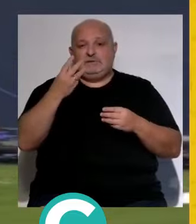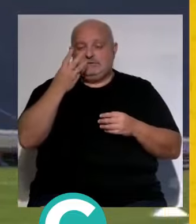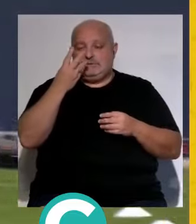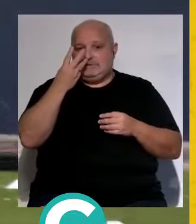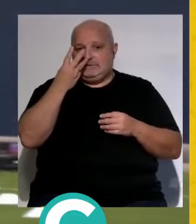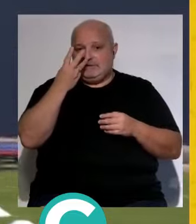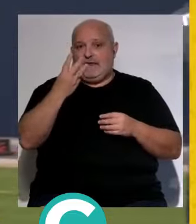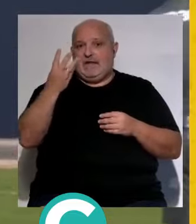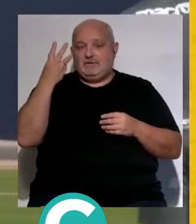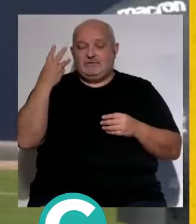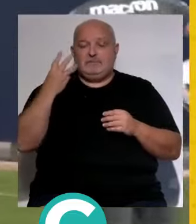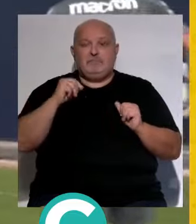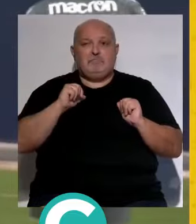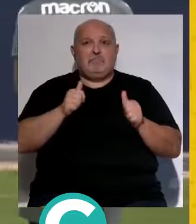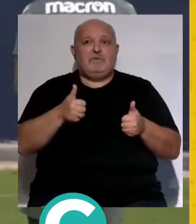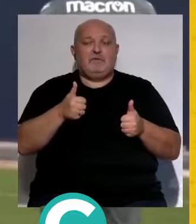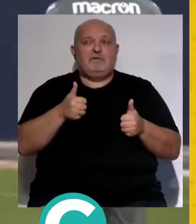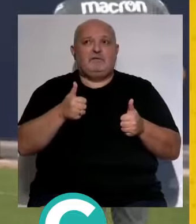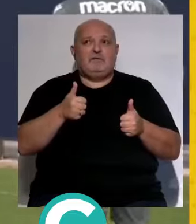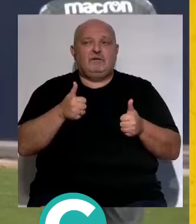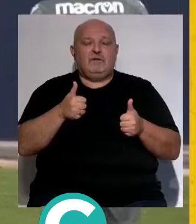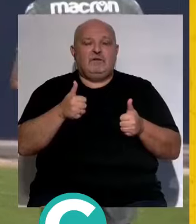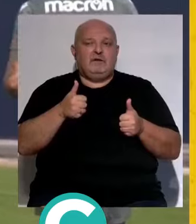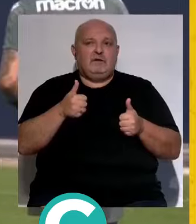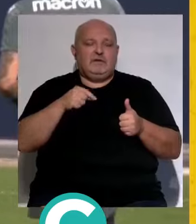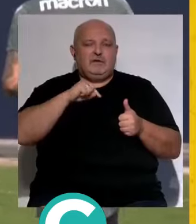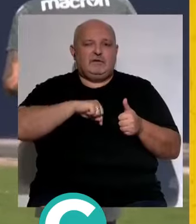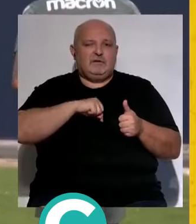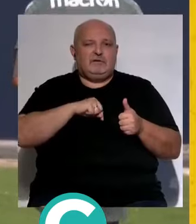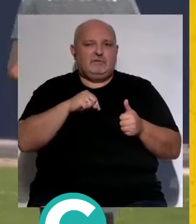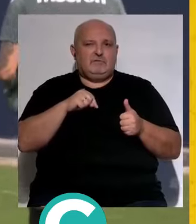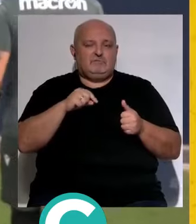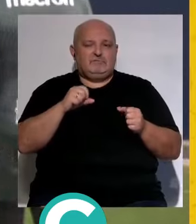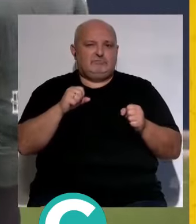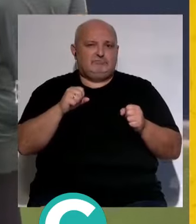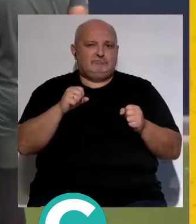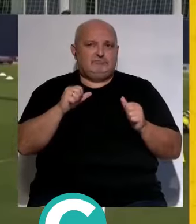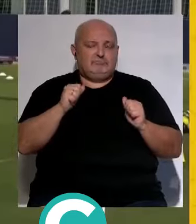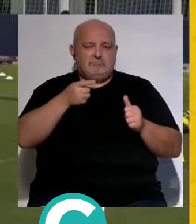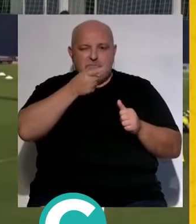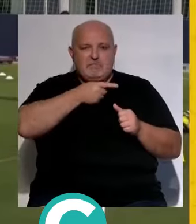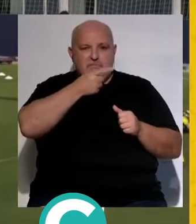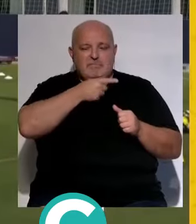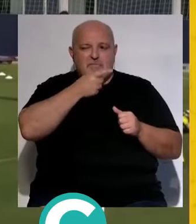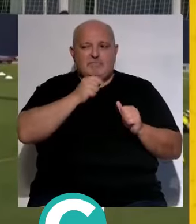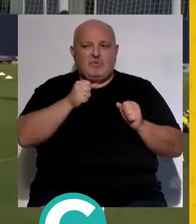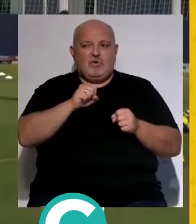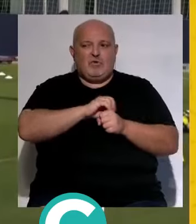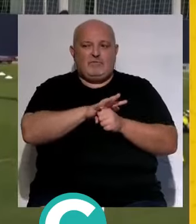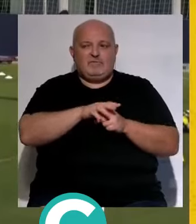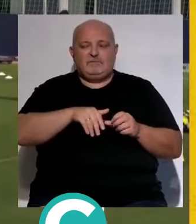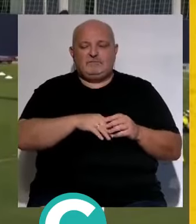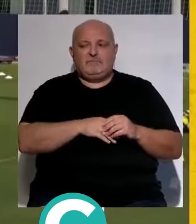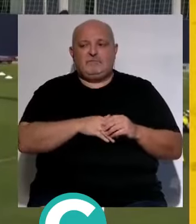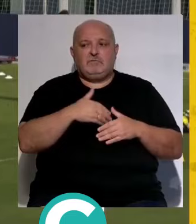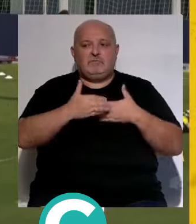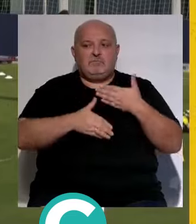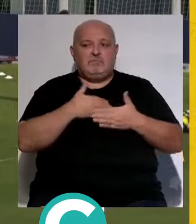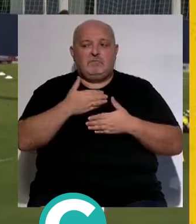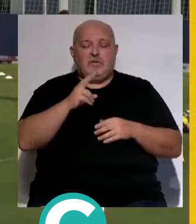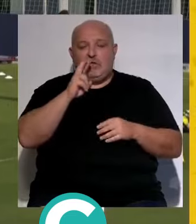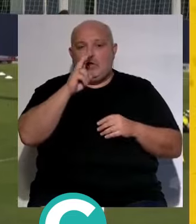Sí, creo que empezó con más mala hechura que un cuarteto de Jaén, que eso está claro, el año de la pandemia. Pero luego, los